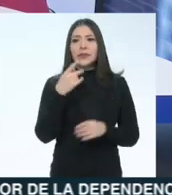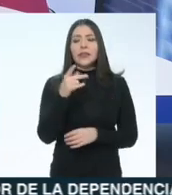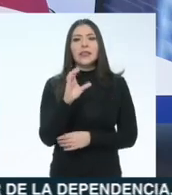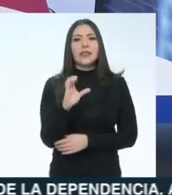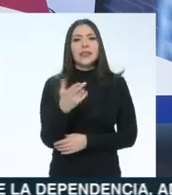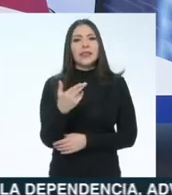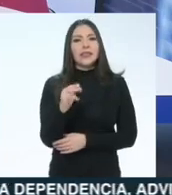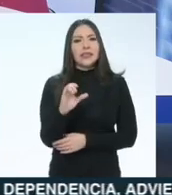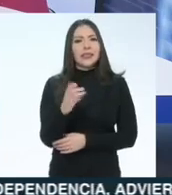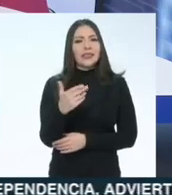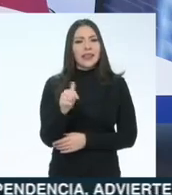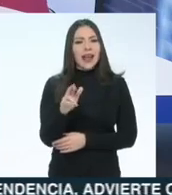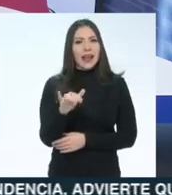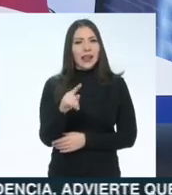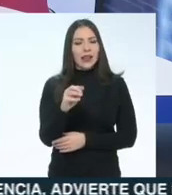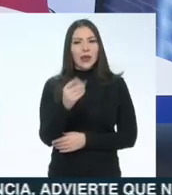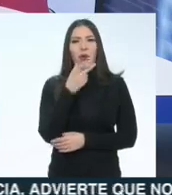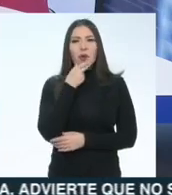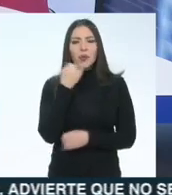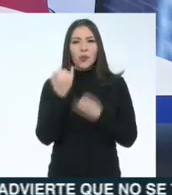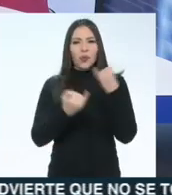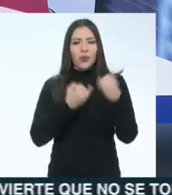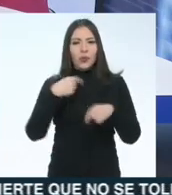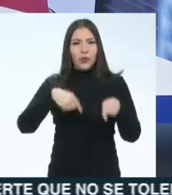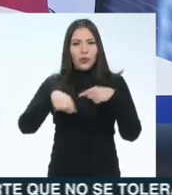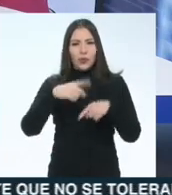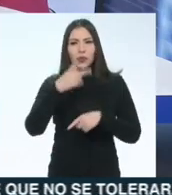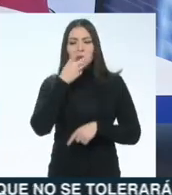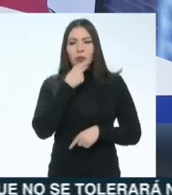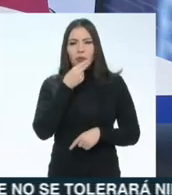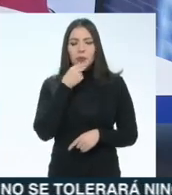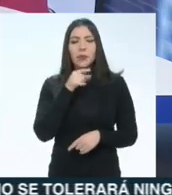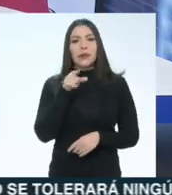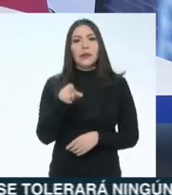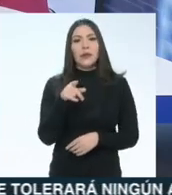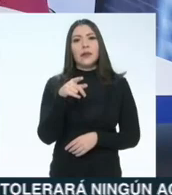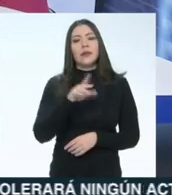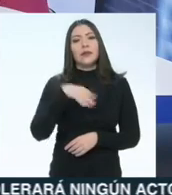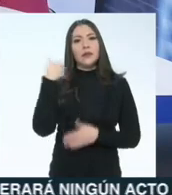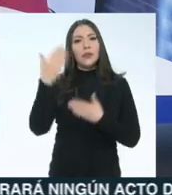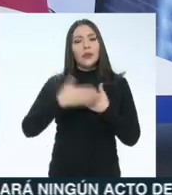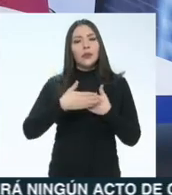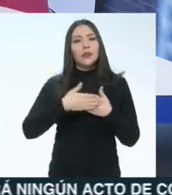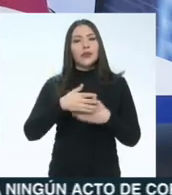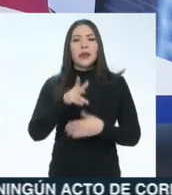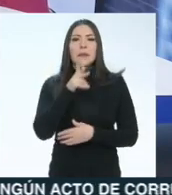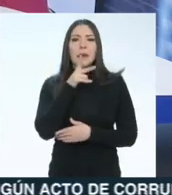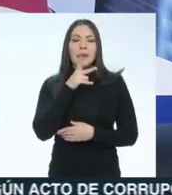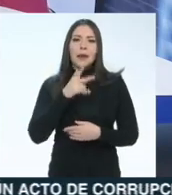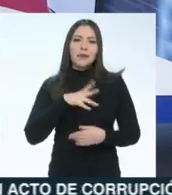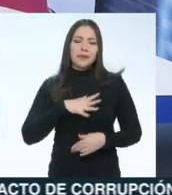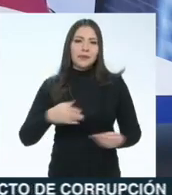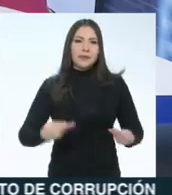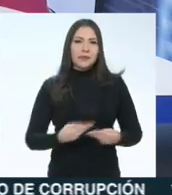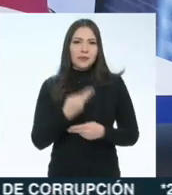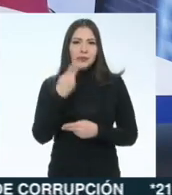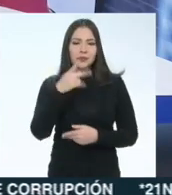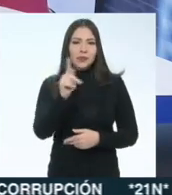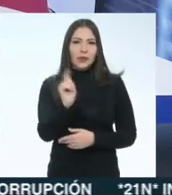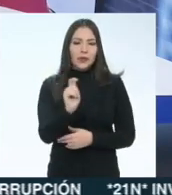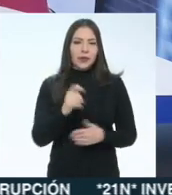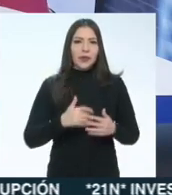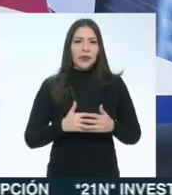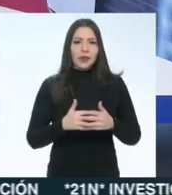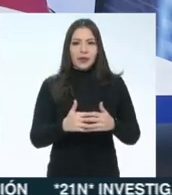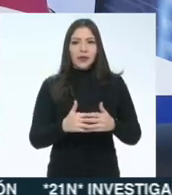Sí, ya dio a conocer que va a ser papá a través de un video en su cuenta de Instagram. Hicieron como una entrevista, su novia y